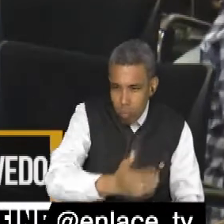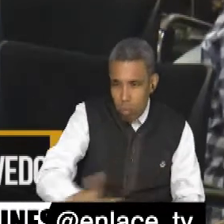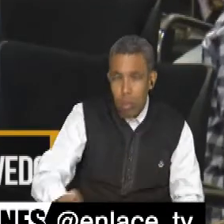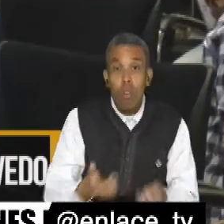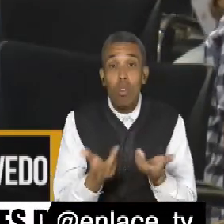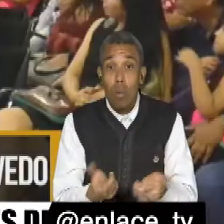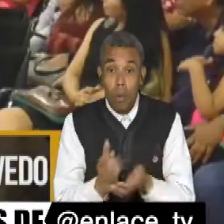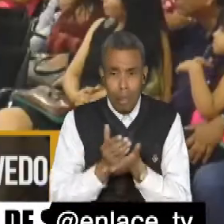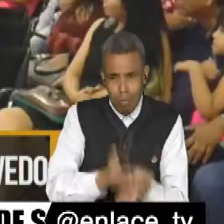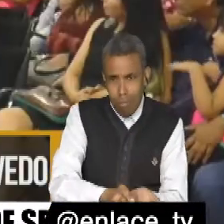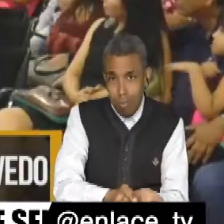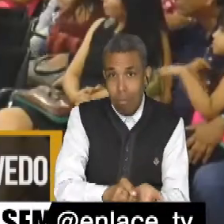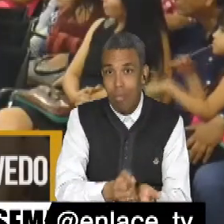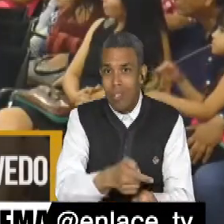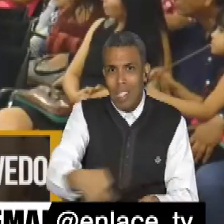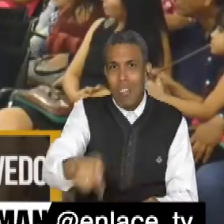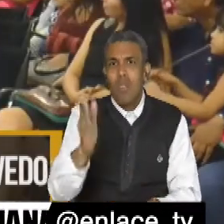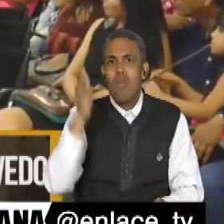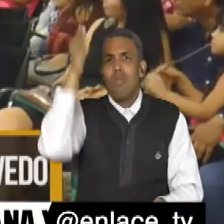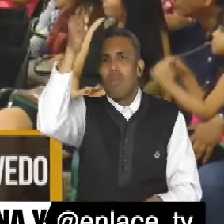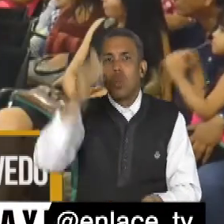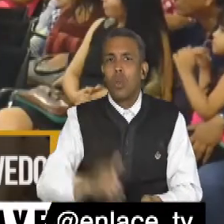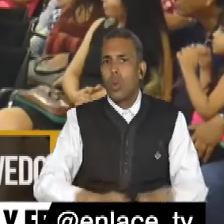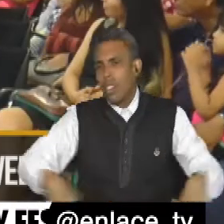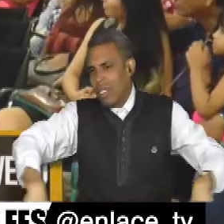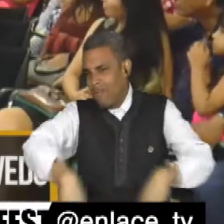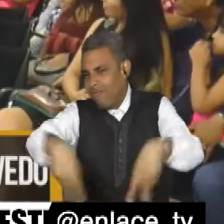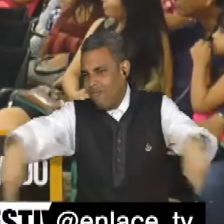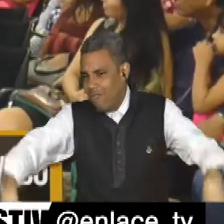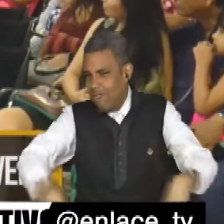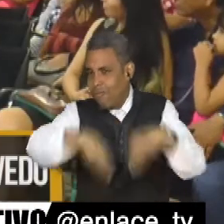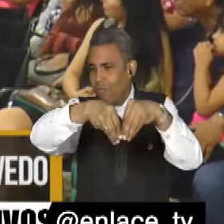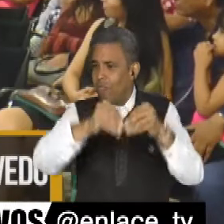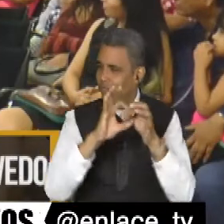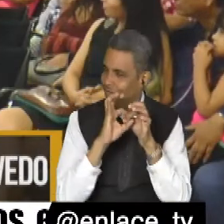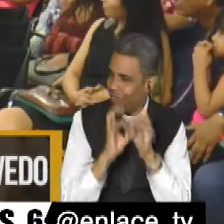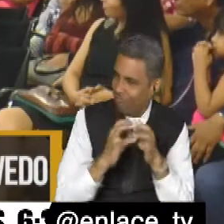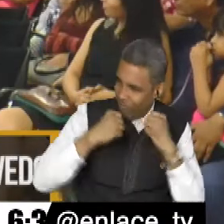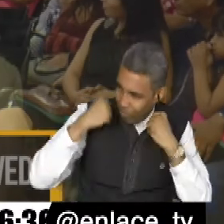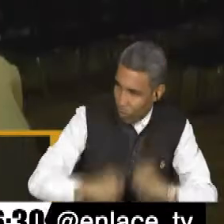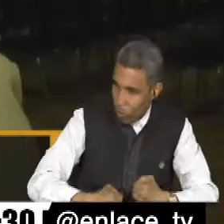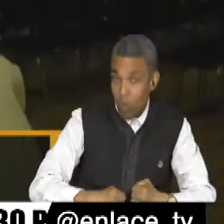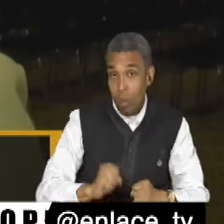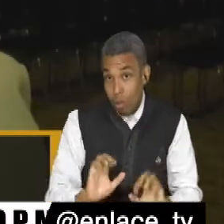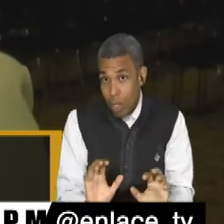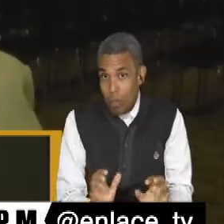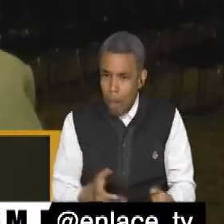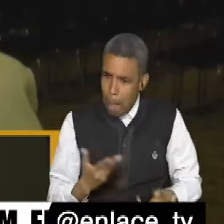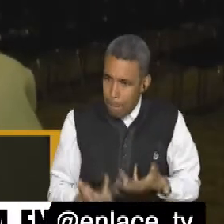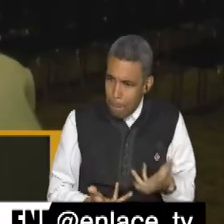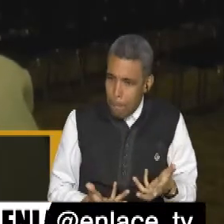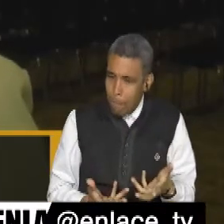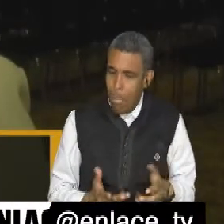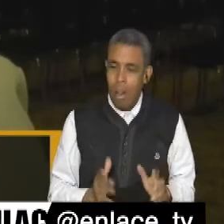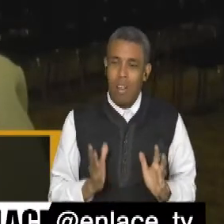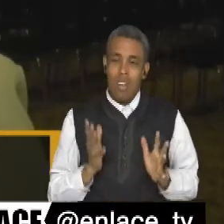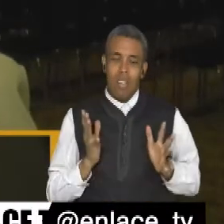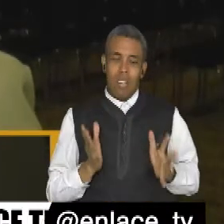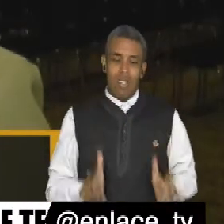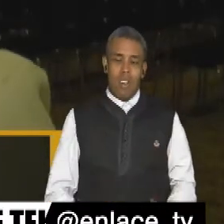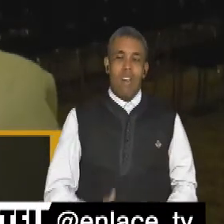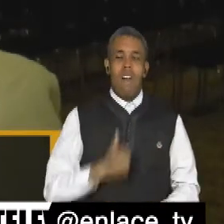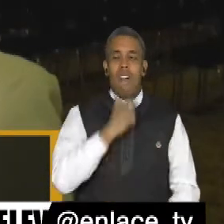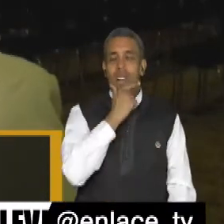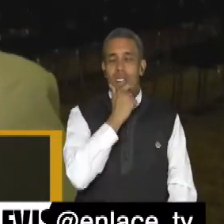para el futuro y para nuestra sociedad. Entonces, en esa vista, para la institución es muy importante dar las